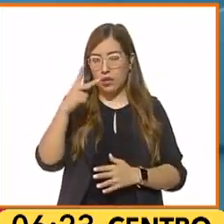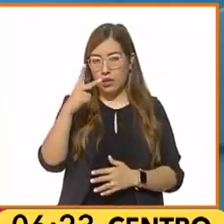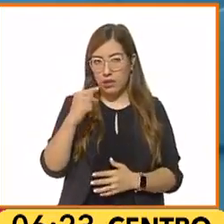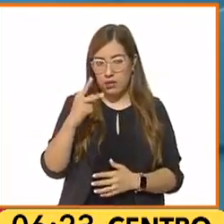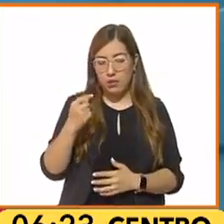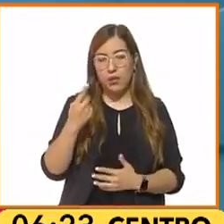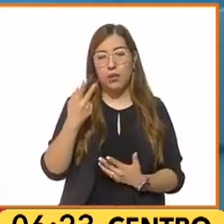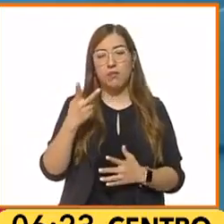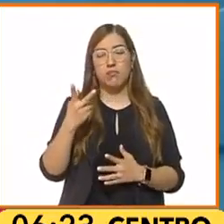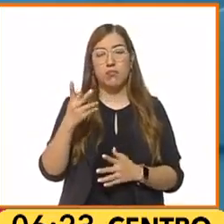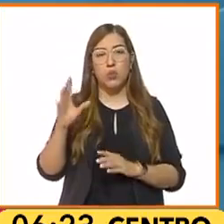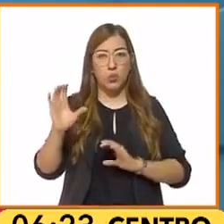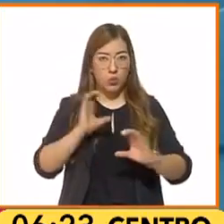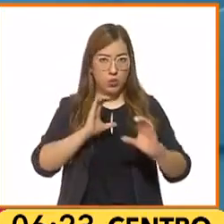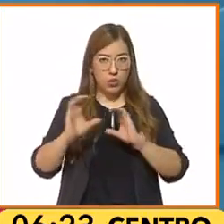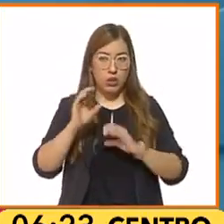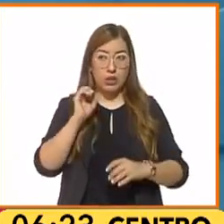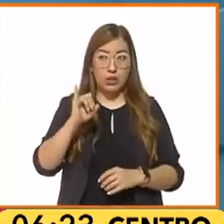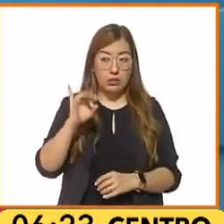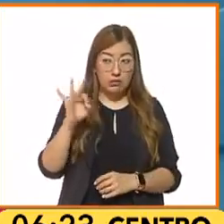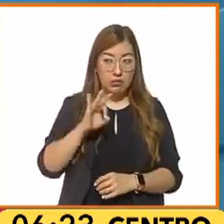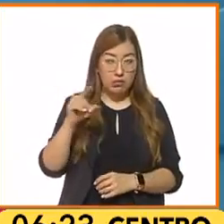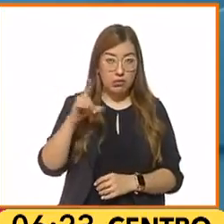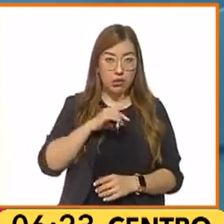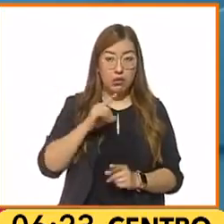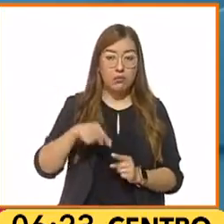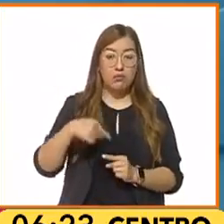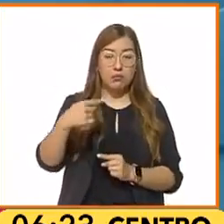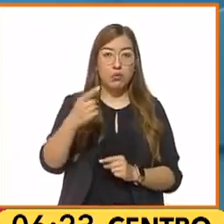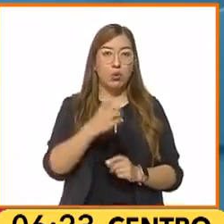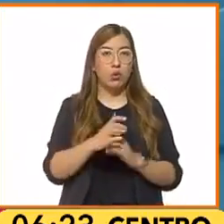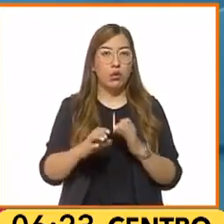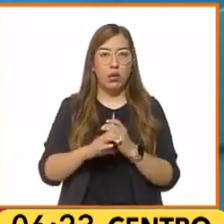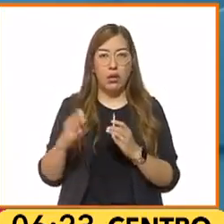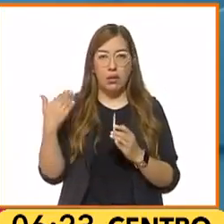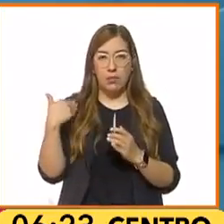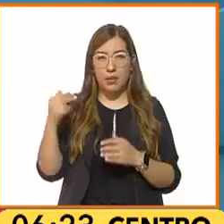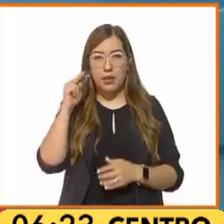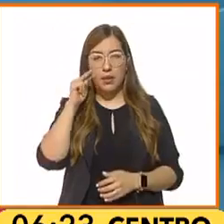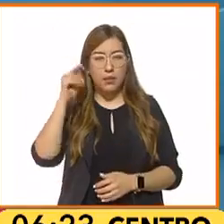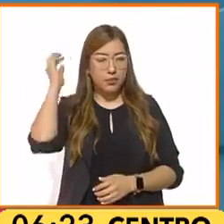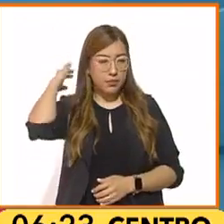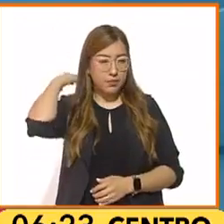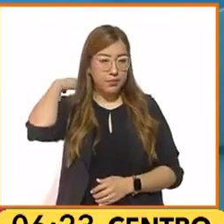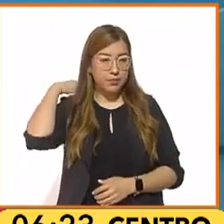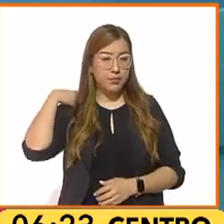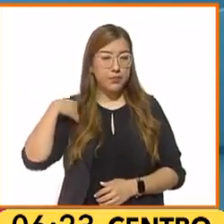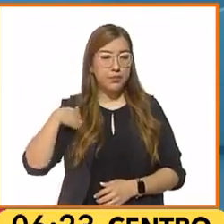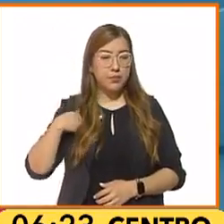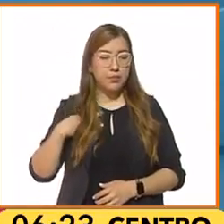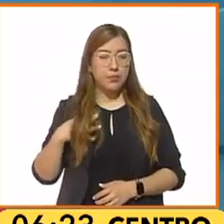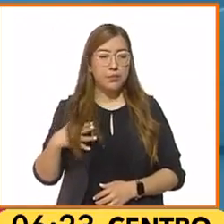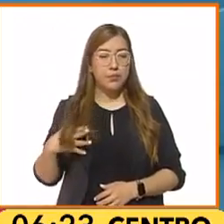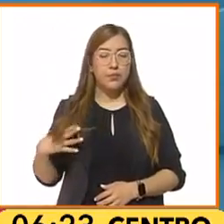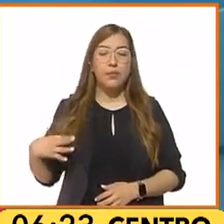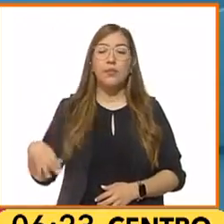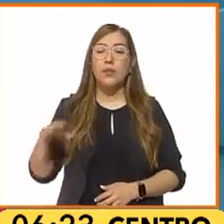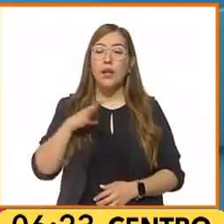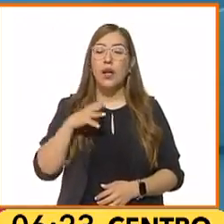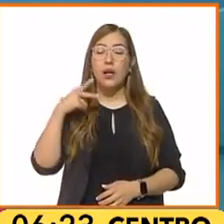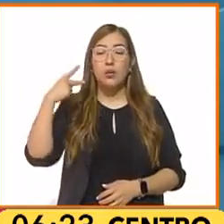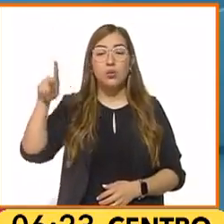sería suficiente para evitar episodios como los que vimos recientemente, que se emiten mensajes desde un